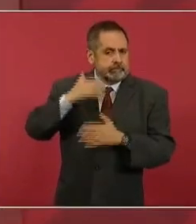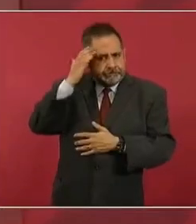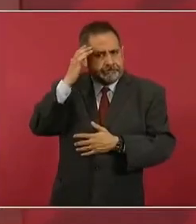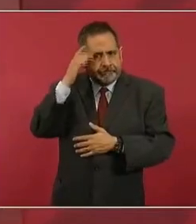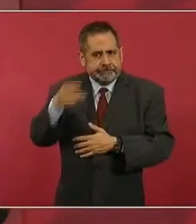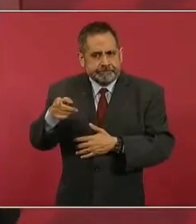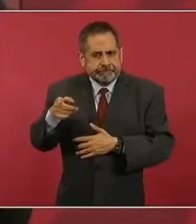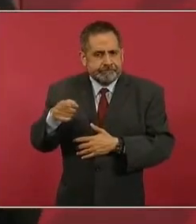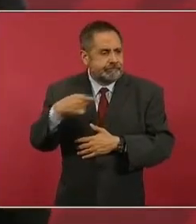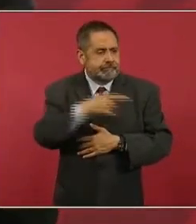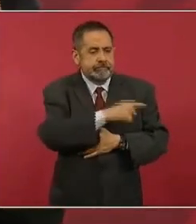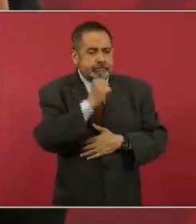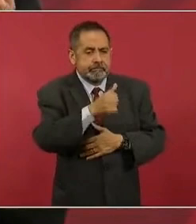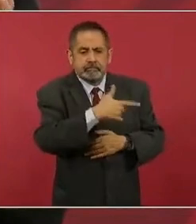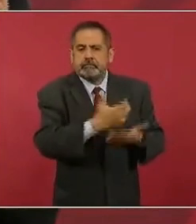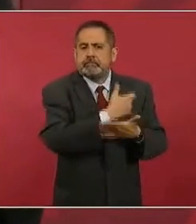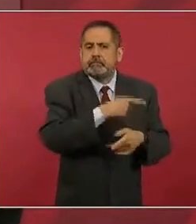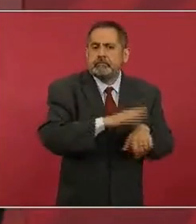Entonces,